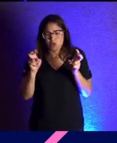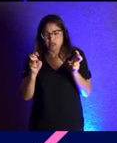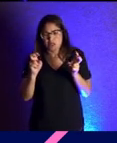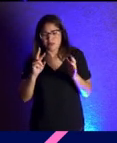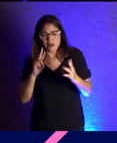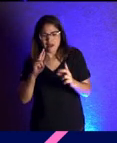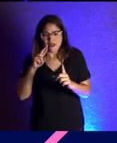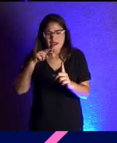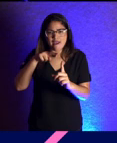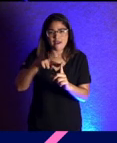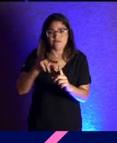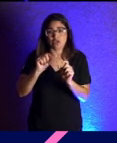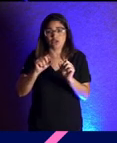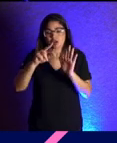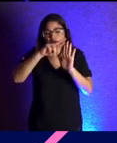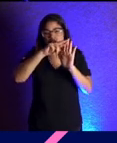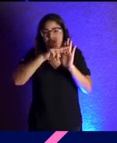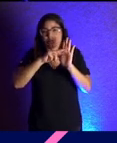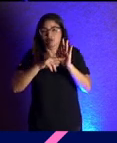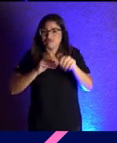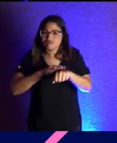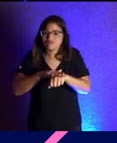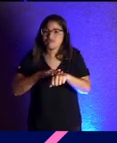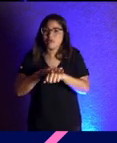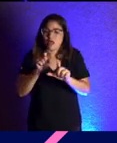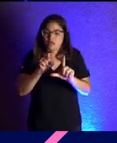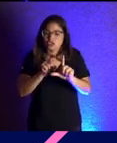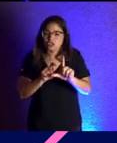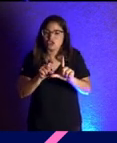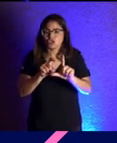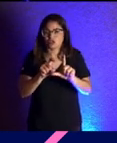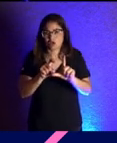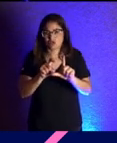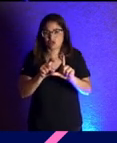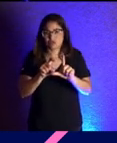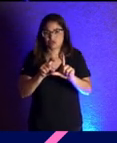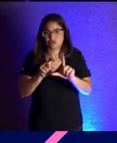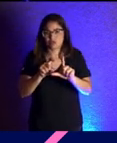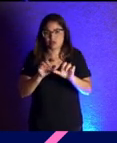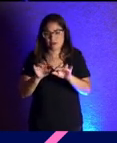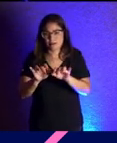y de la conversación digital, que es un país que